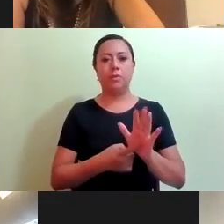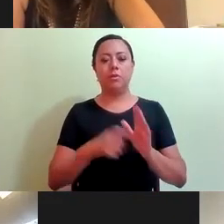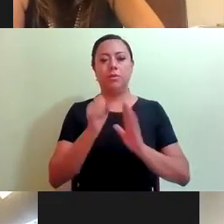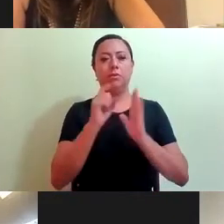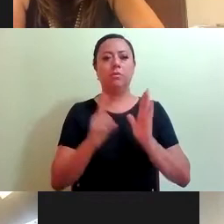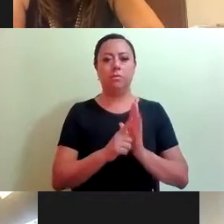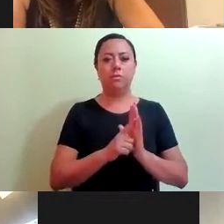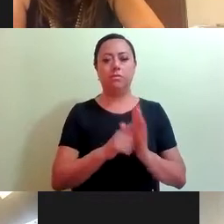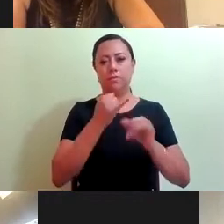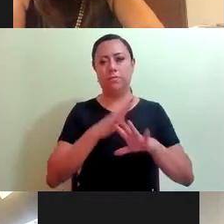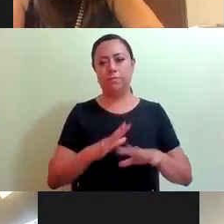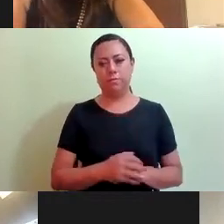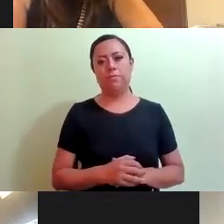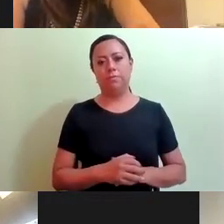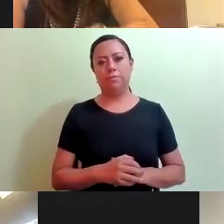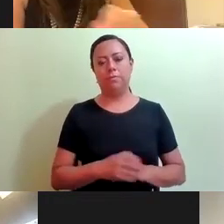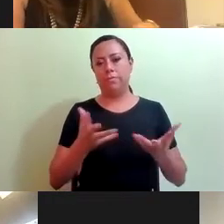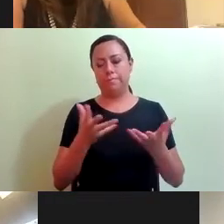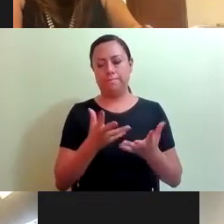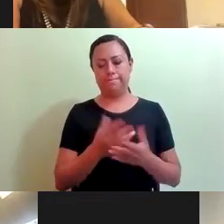la realizó. Muchas gracias.